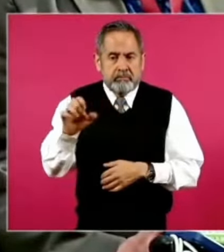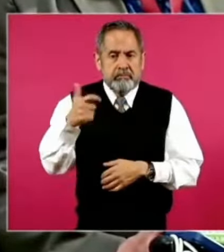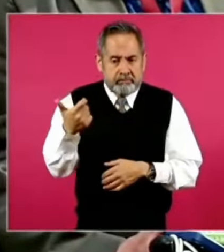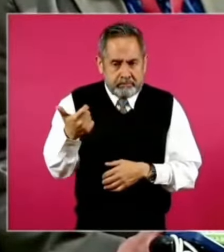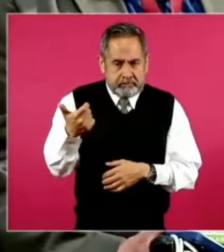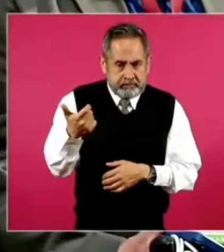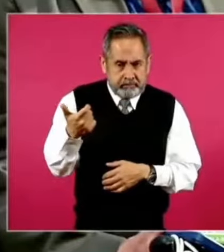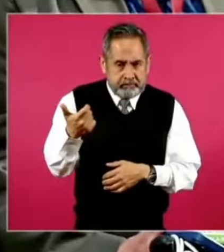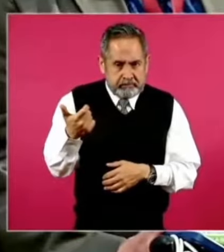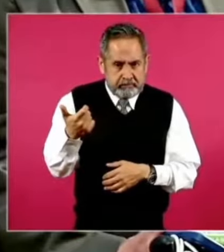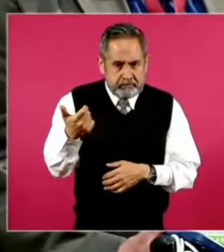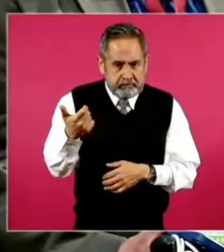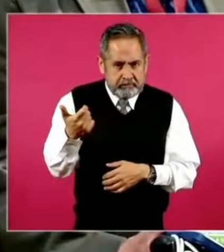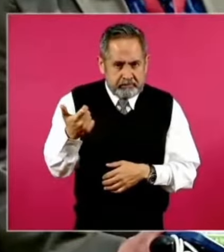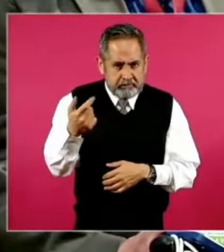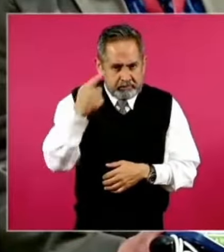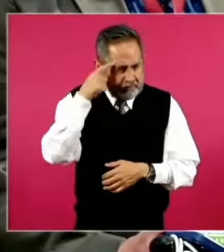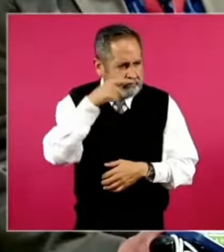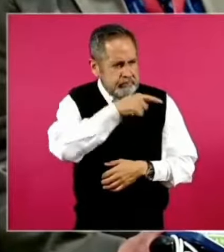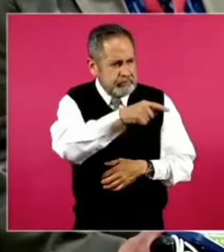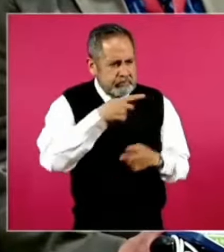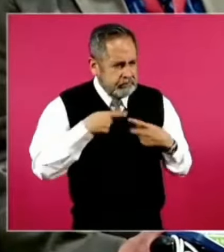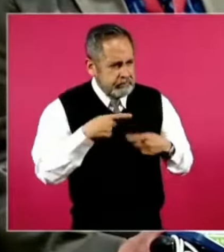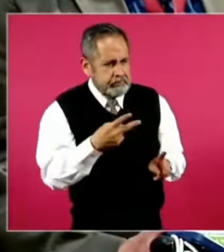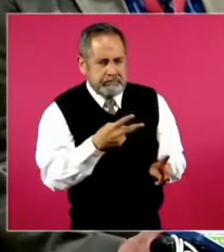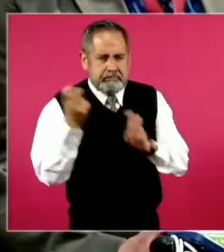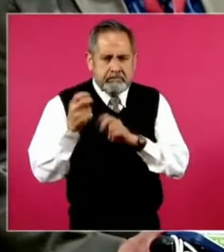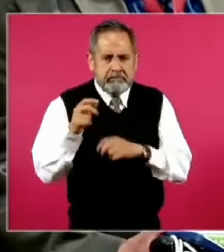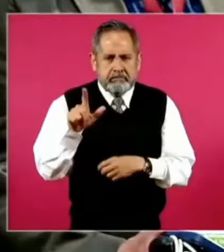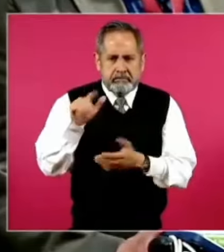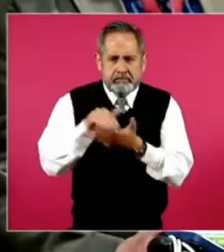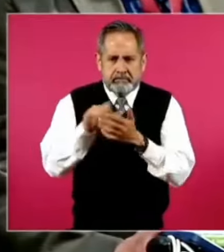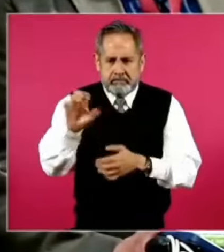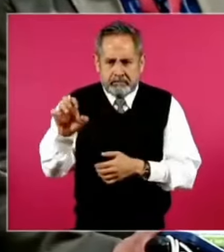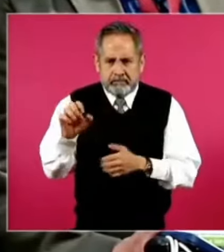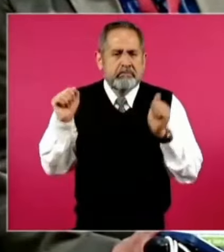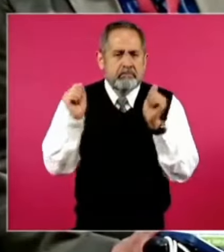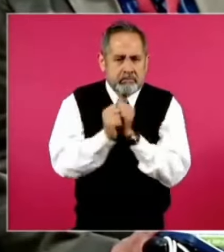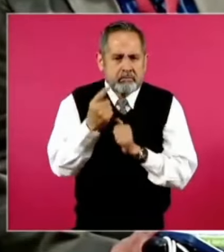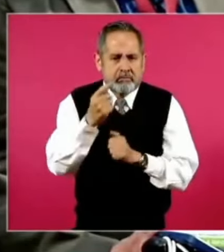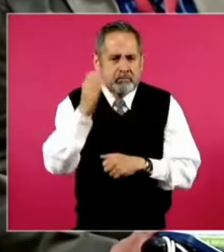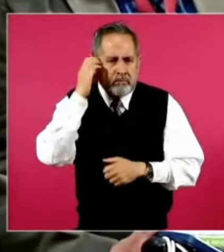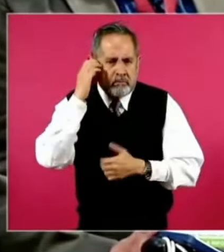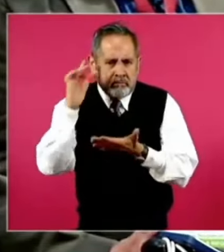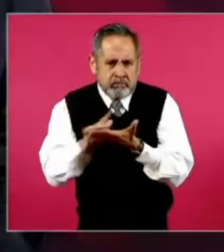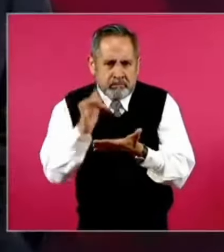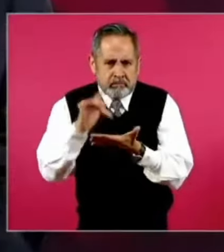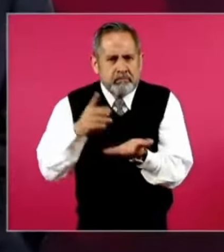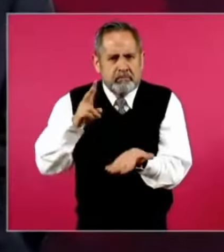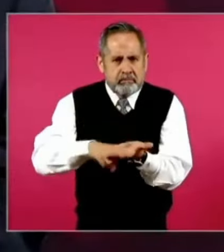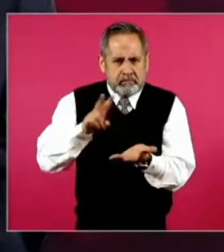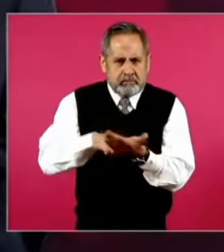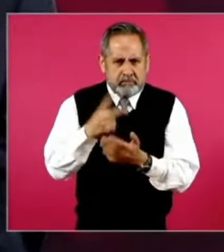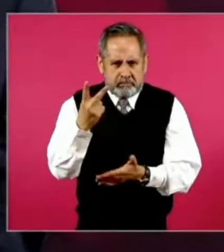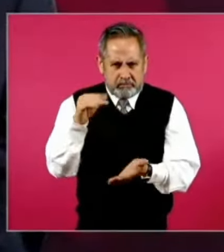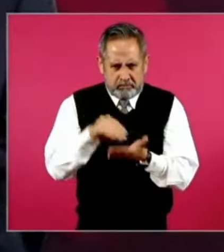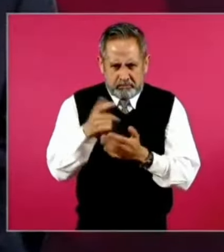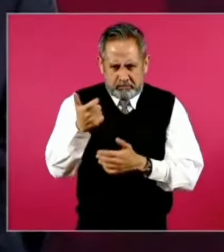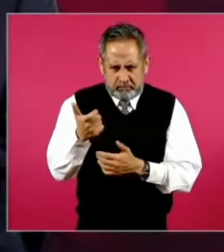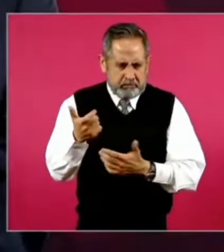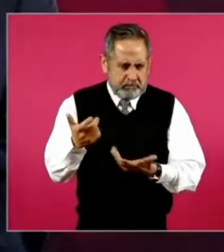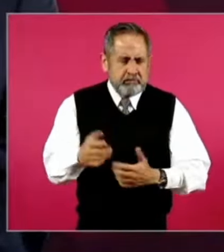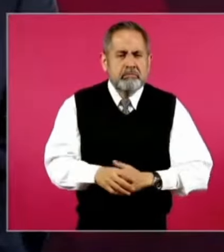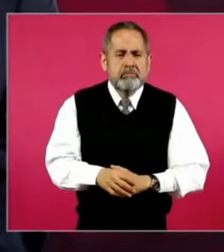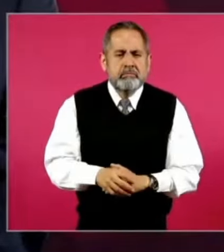7,500 pesos a unas personas y un celular valuado en 2,000 pesos.